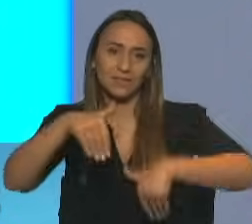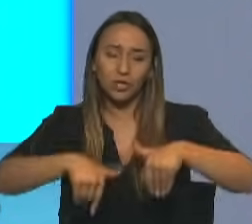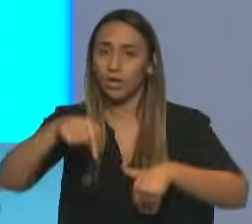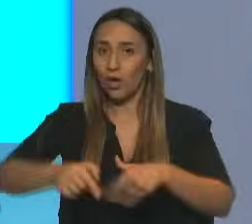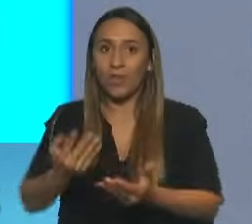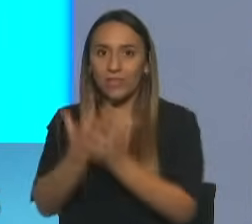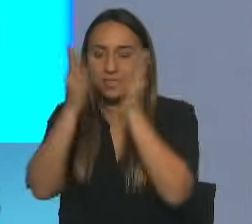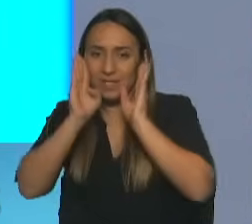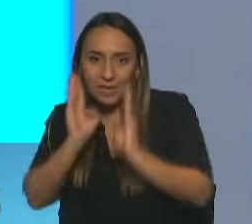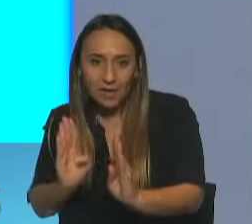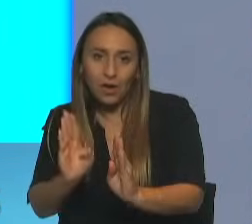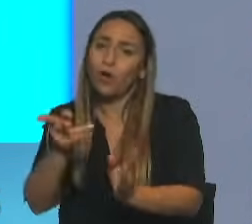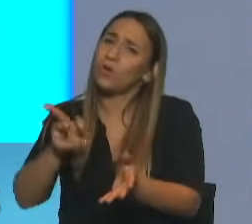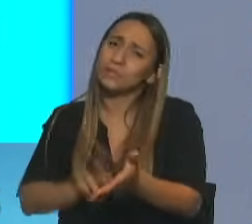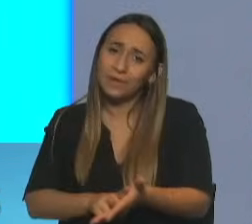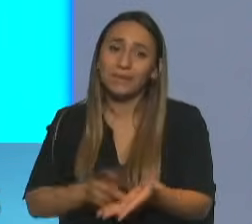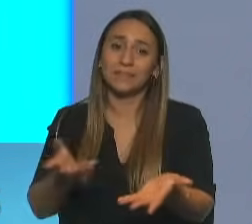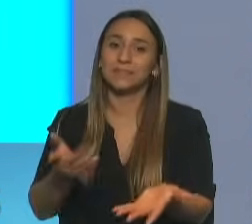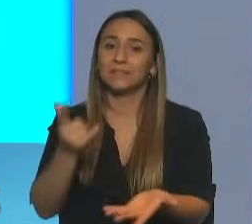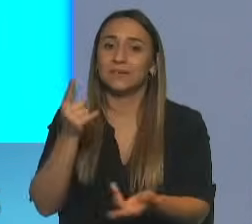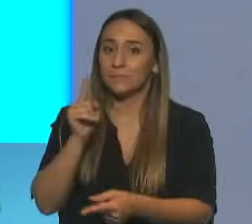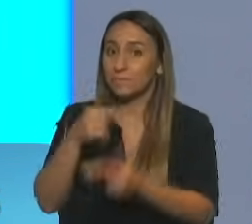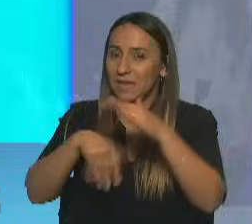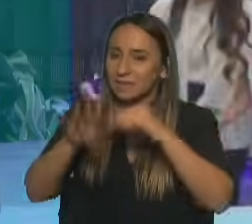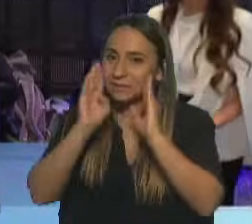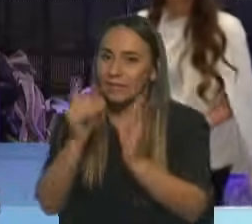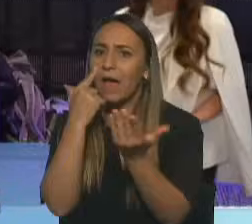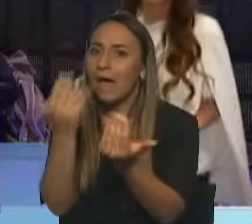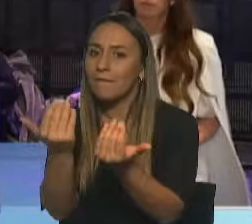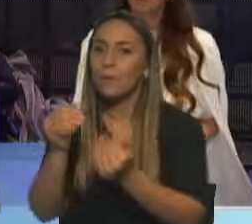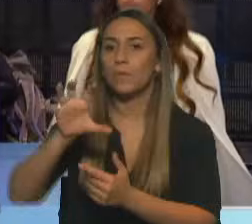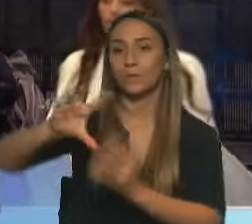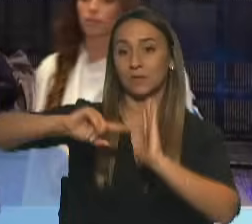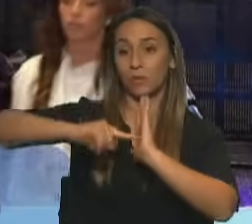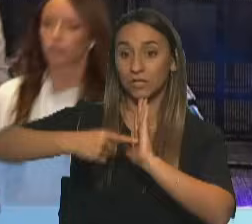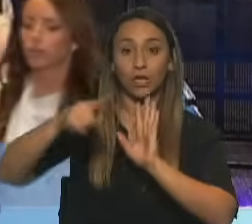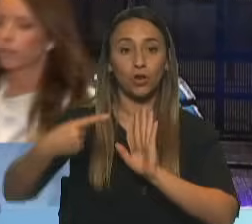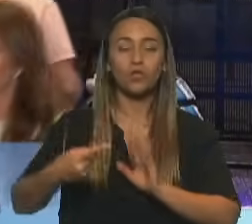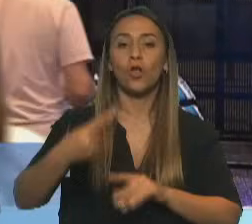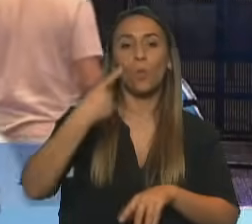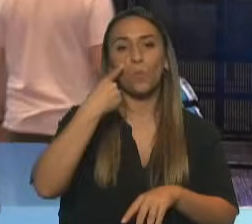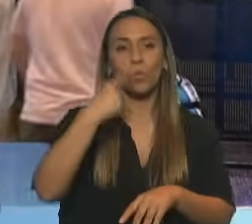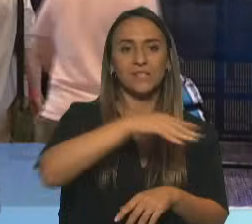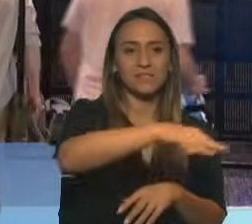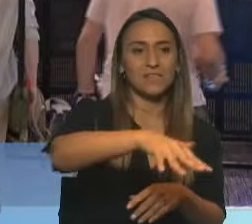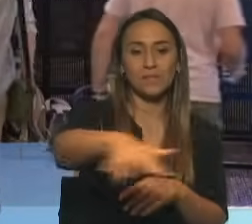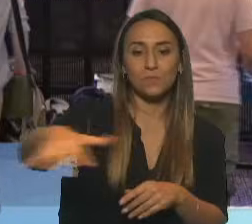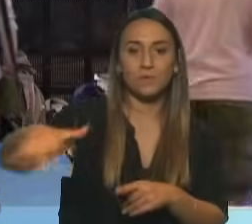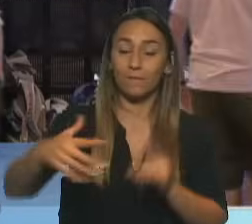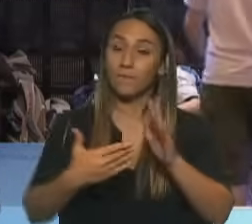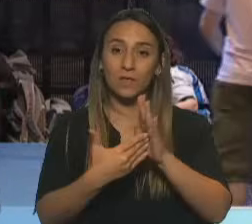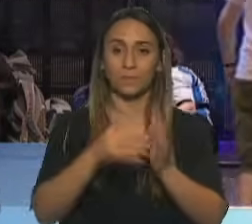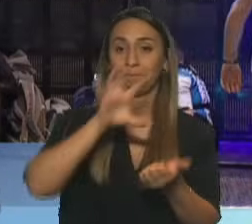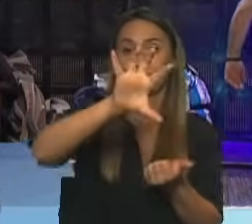mirada puesta, una vez más, en la provincia de Buenos Aires, pero además en otros distritos, como ustedes vienen contando, que son claves.